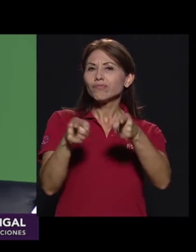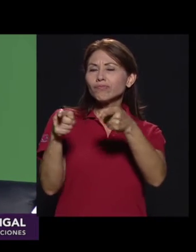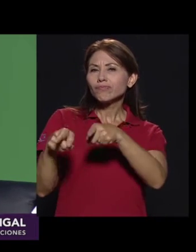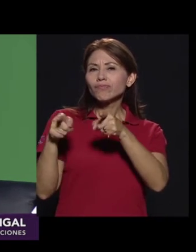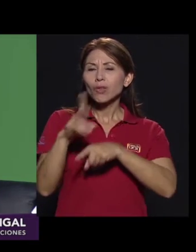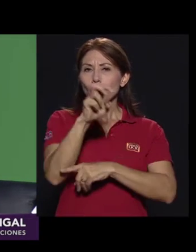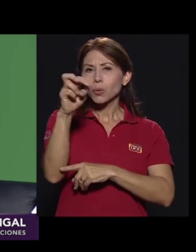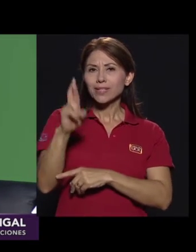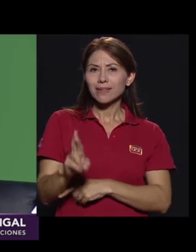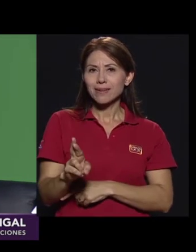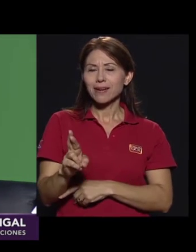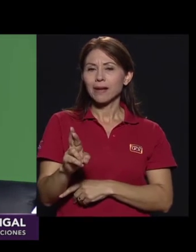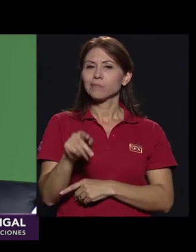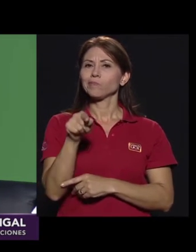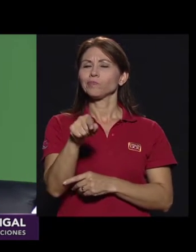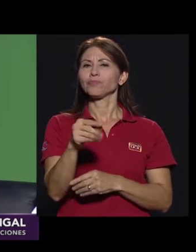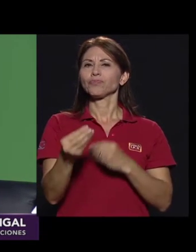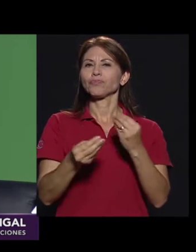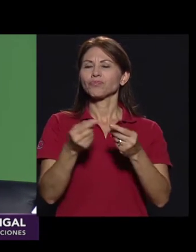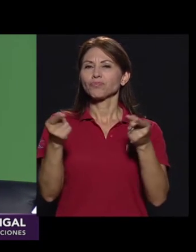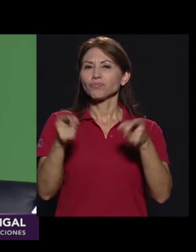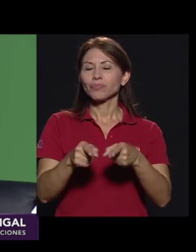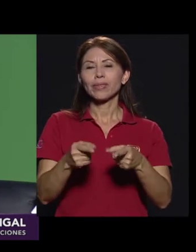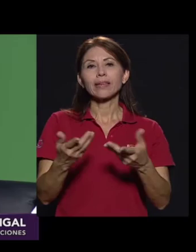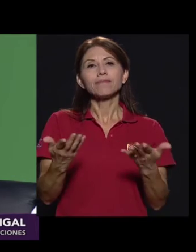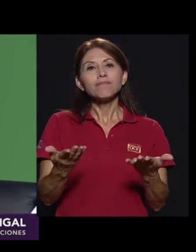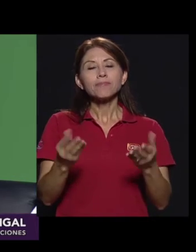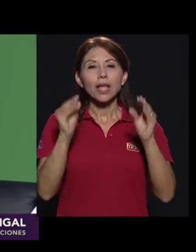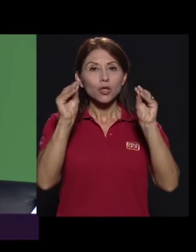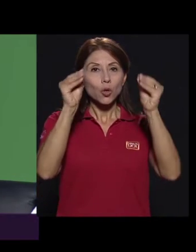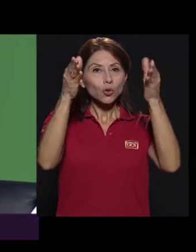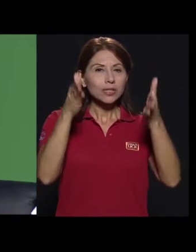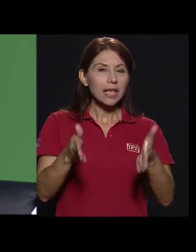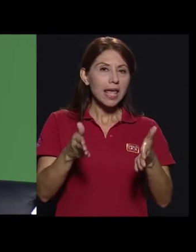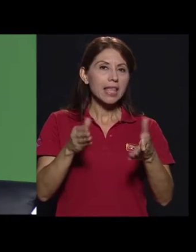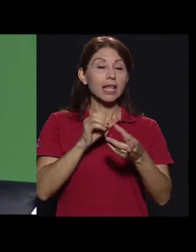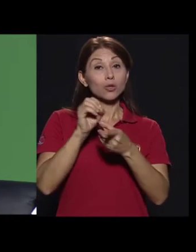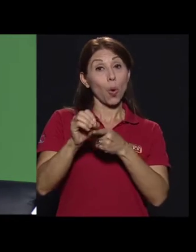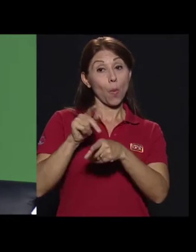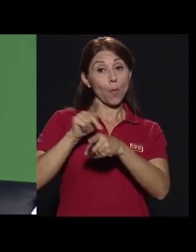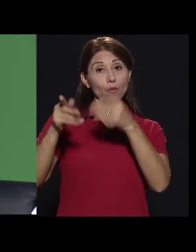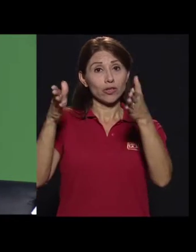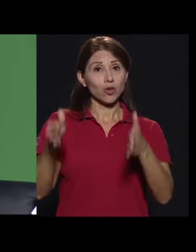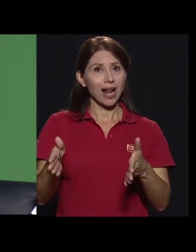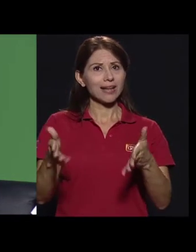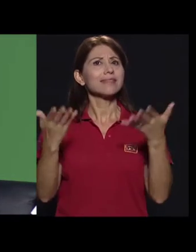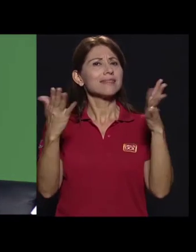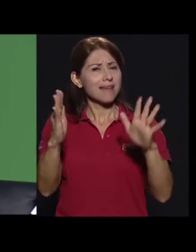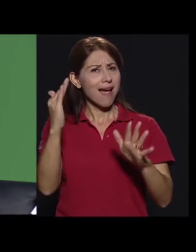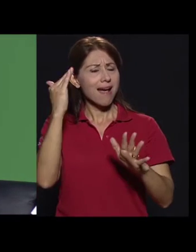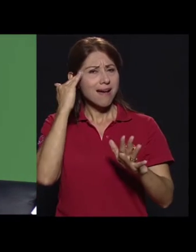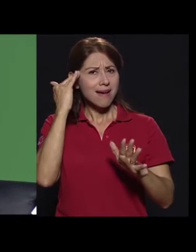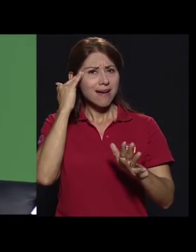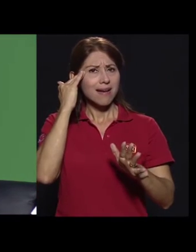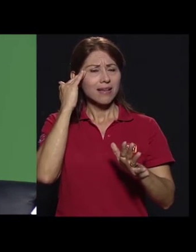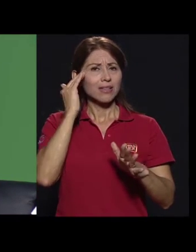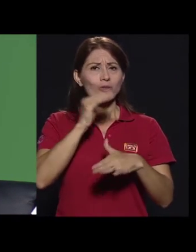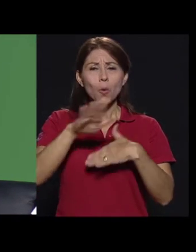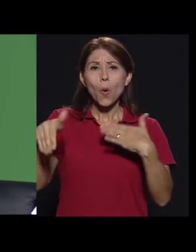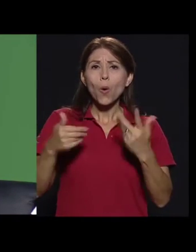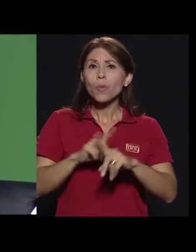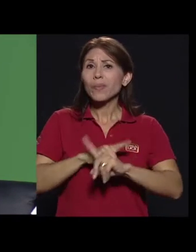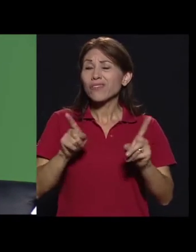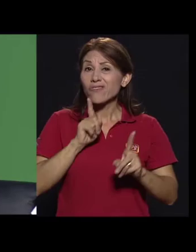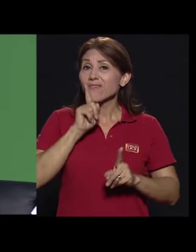Rica y una de las grandes problemáticas es que aunque las docentes o los profesionales tienen toda la gana, no